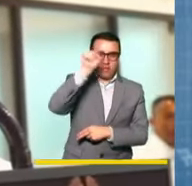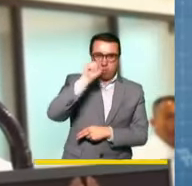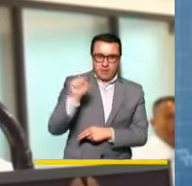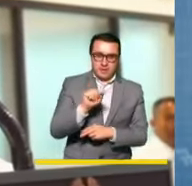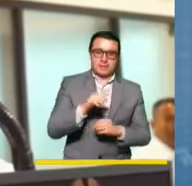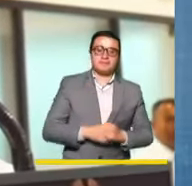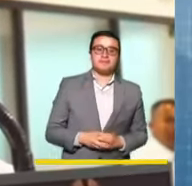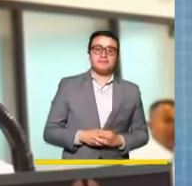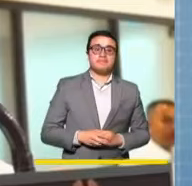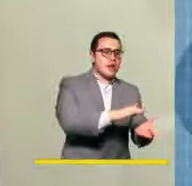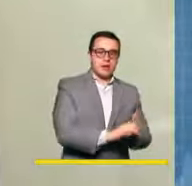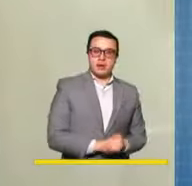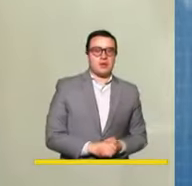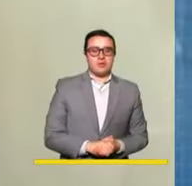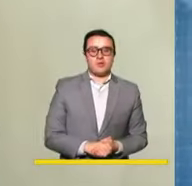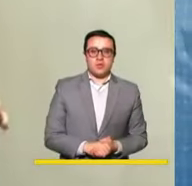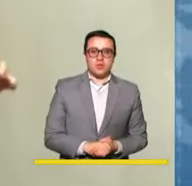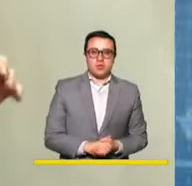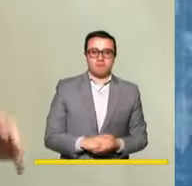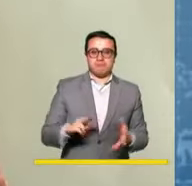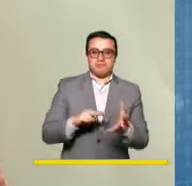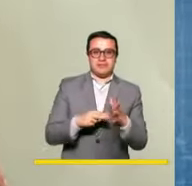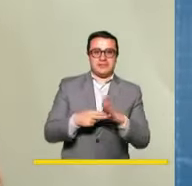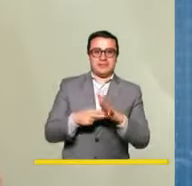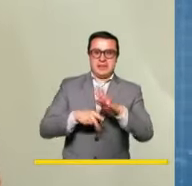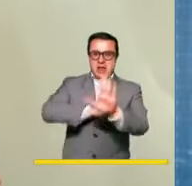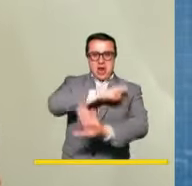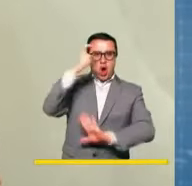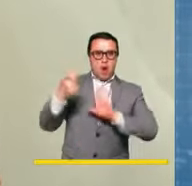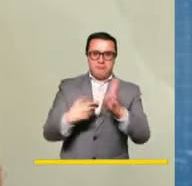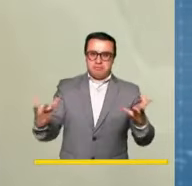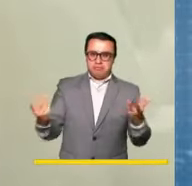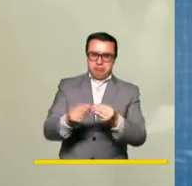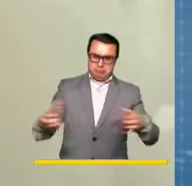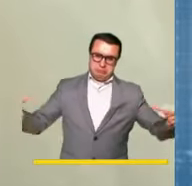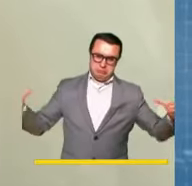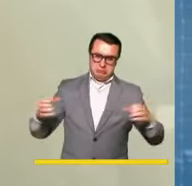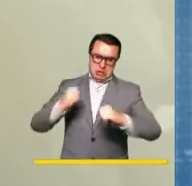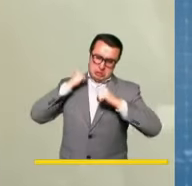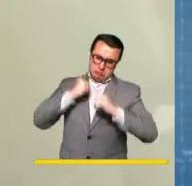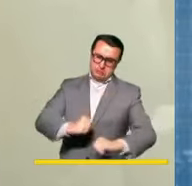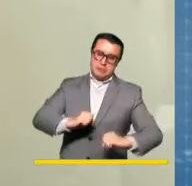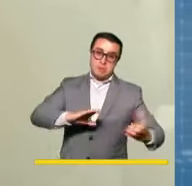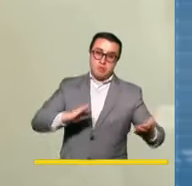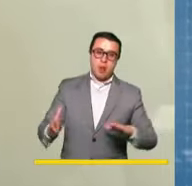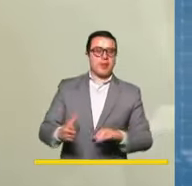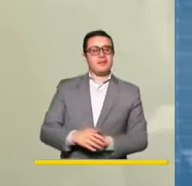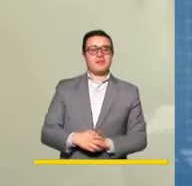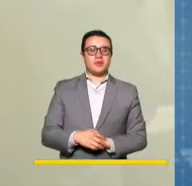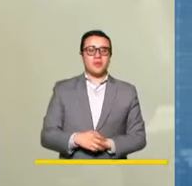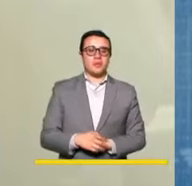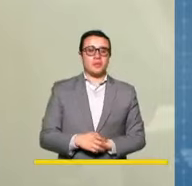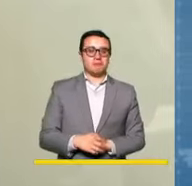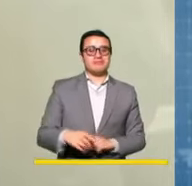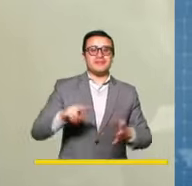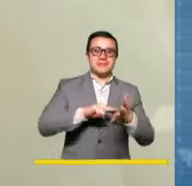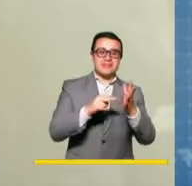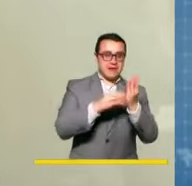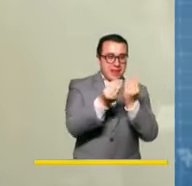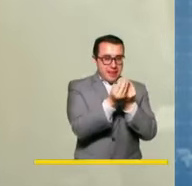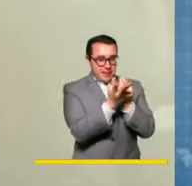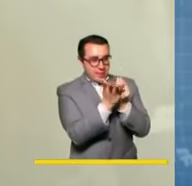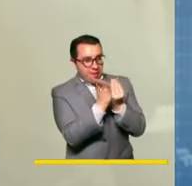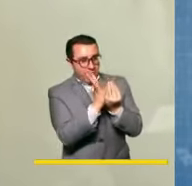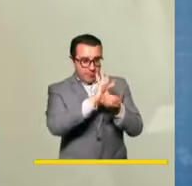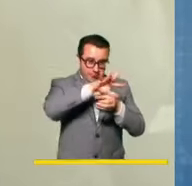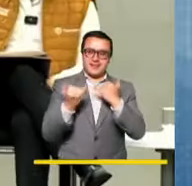y yo creo que ahí es es Es es importante que los gobernantes se den cuenta que que son elegidos en